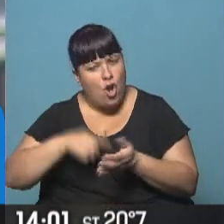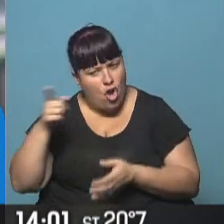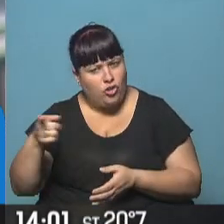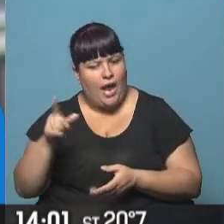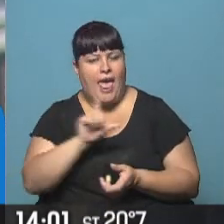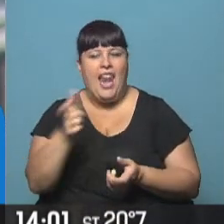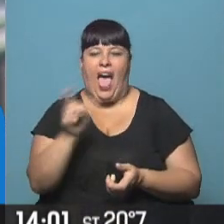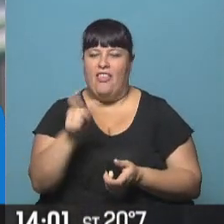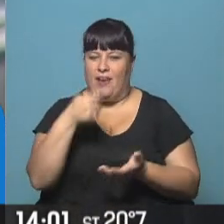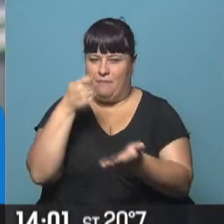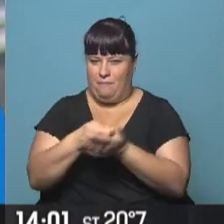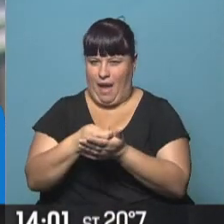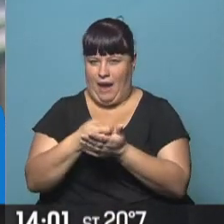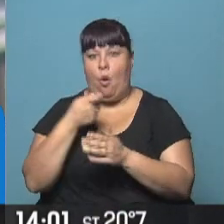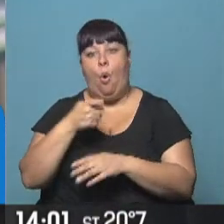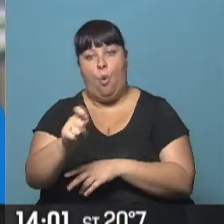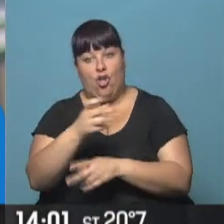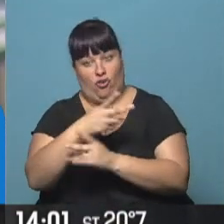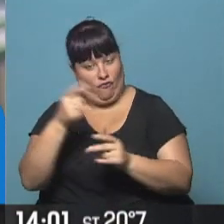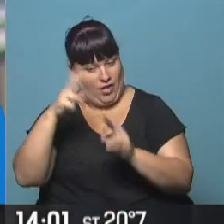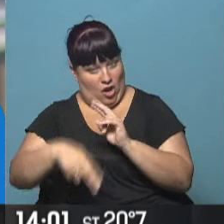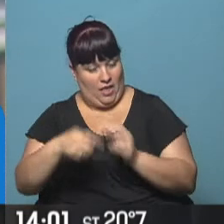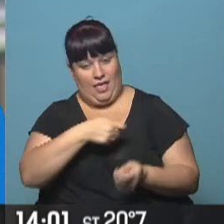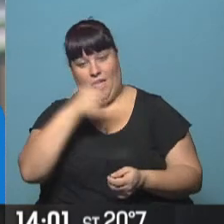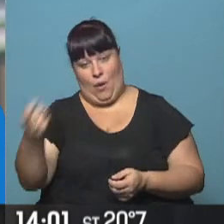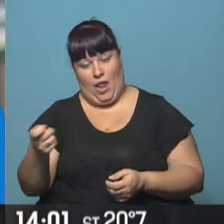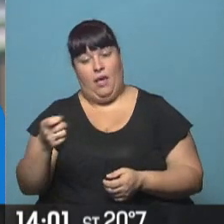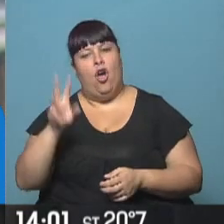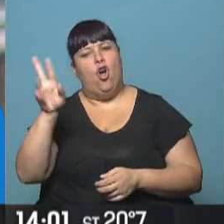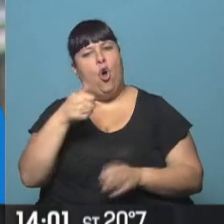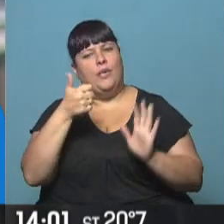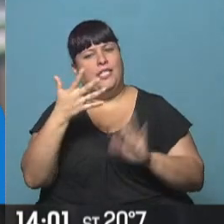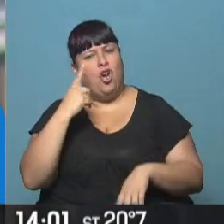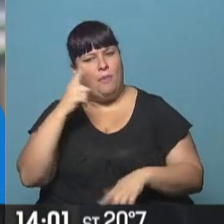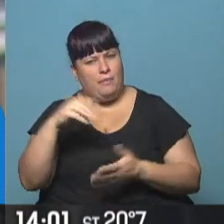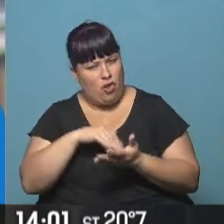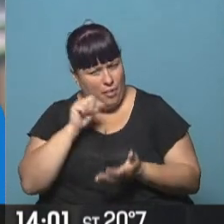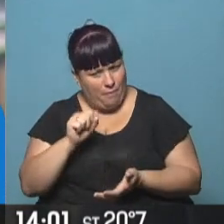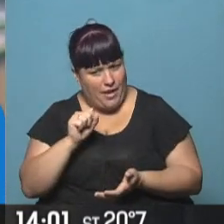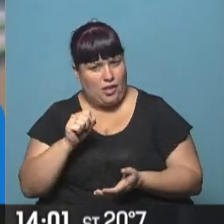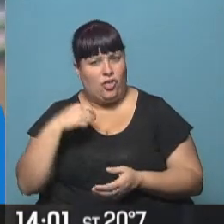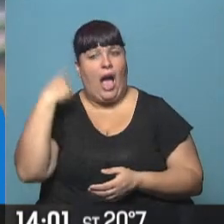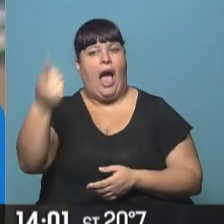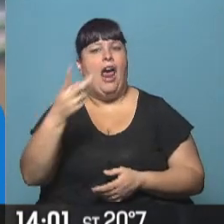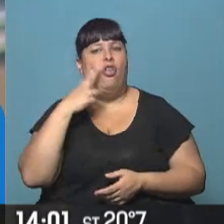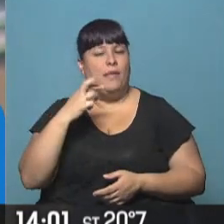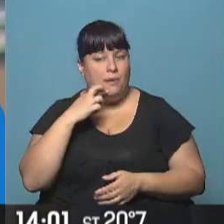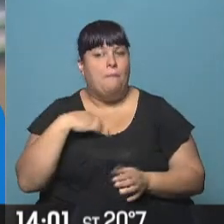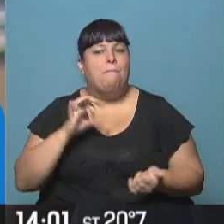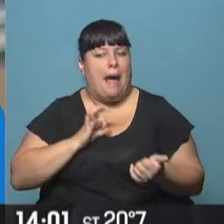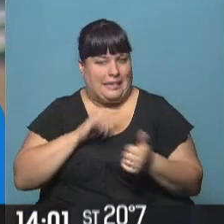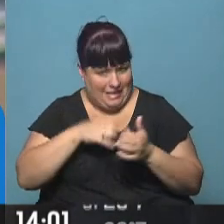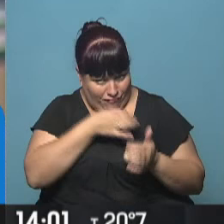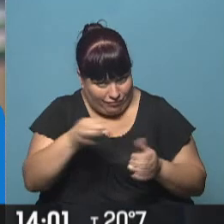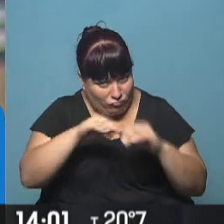la compensación al retirar la demanda por el Fondo del Conurbano, va a cobrar 65.000 millones de pesos hacia 2019. Queríamos saber